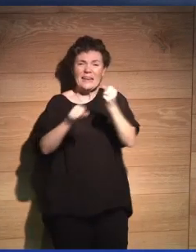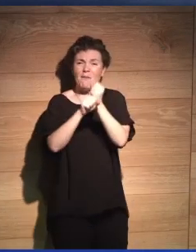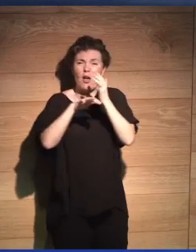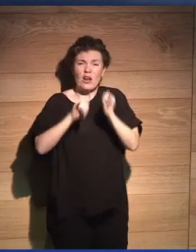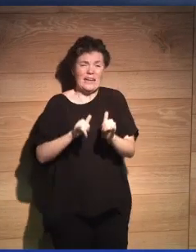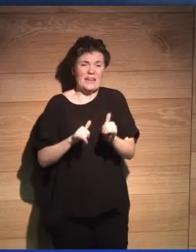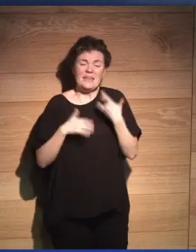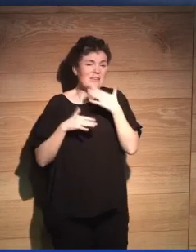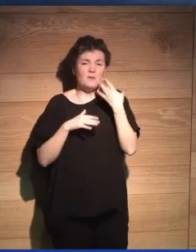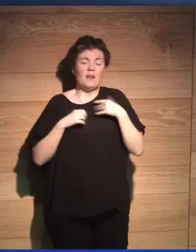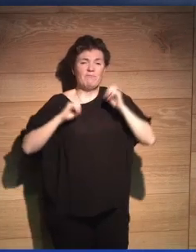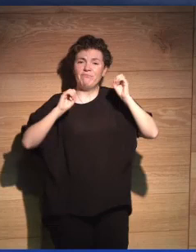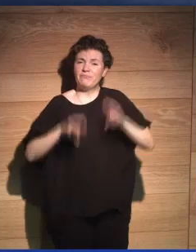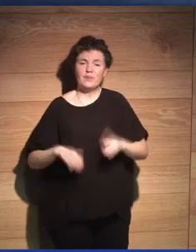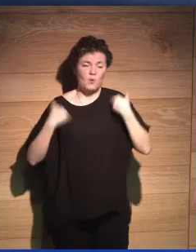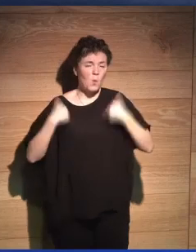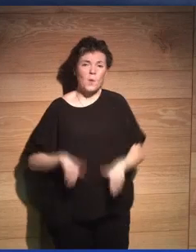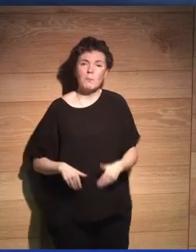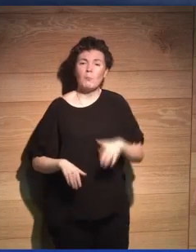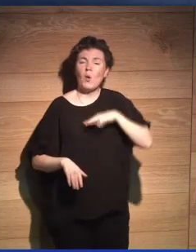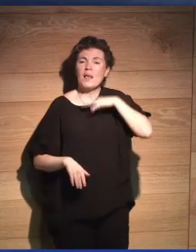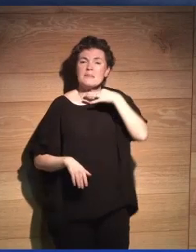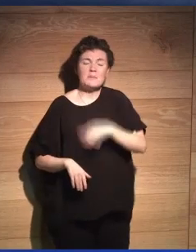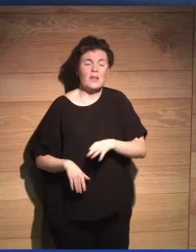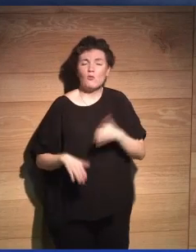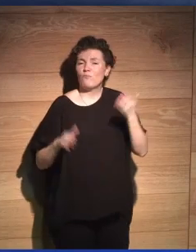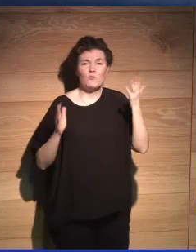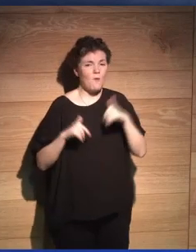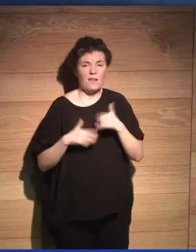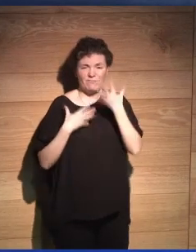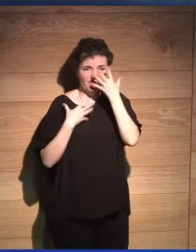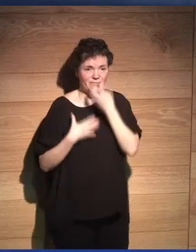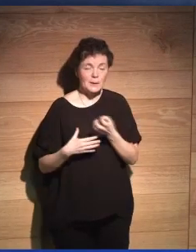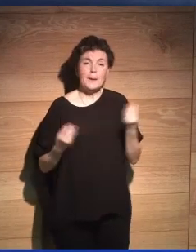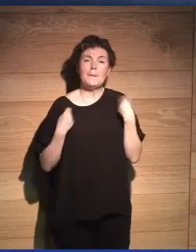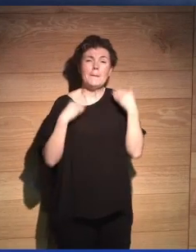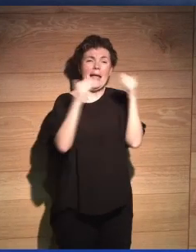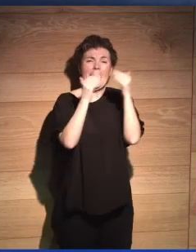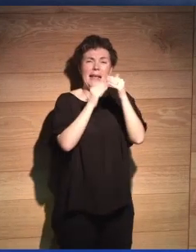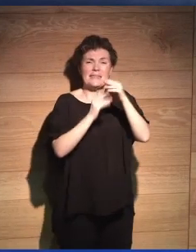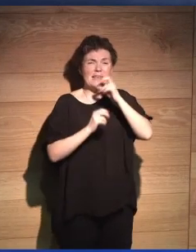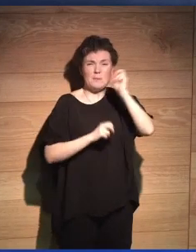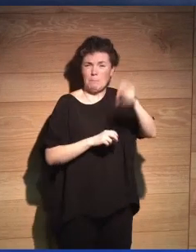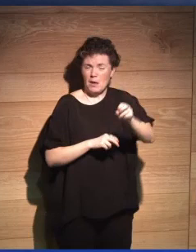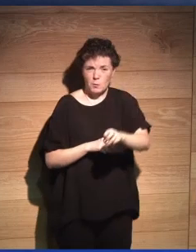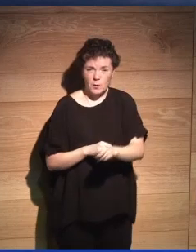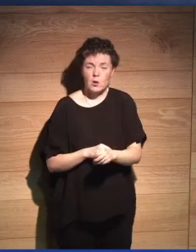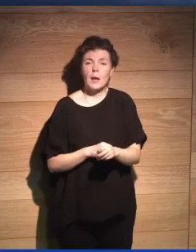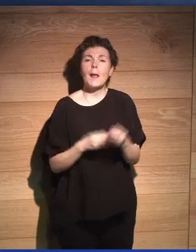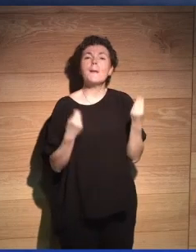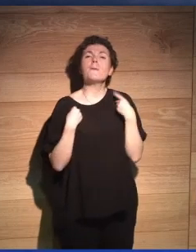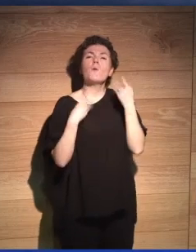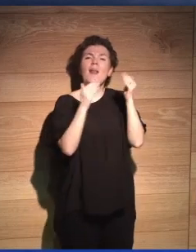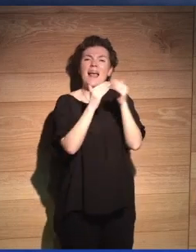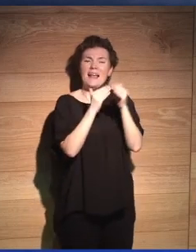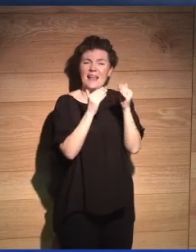trabajo, rendido de cuerpo y de espíritu. Vivieron en varias casas, en particular en uno